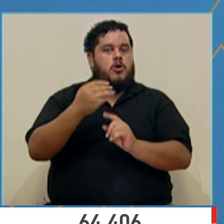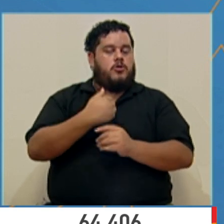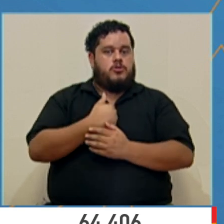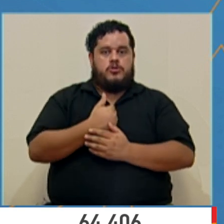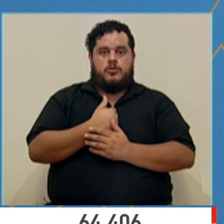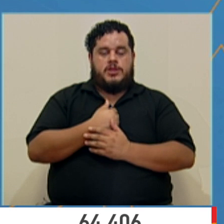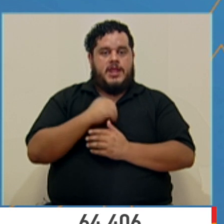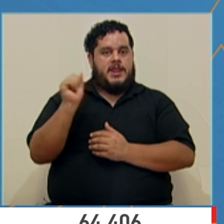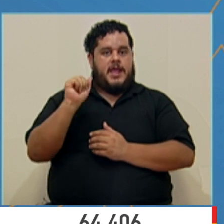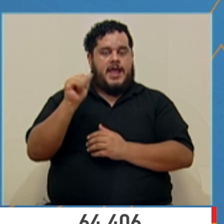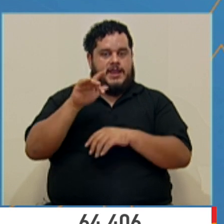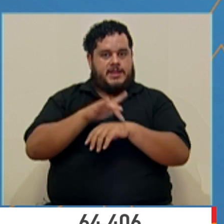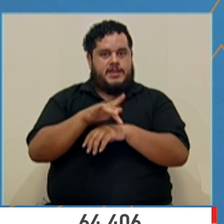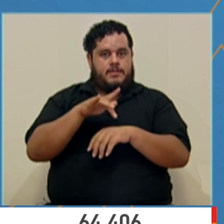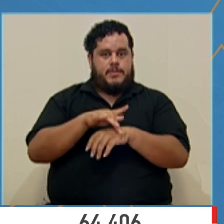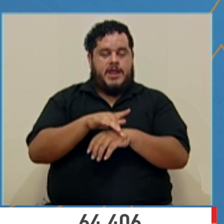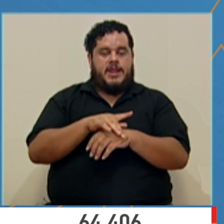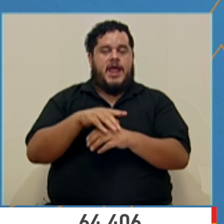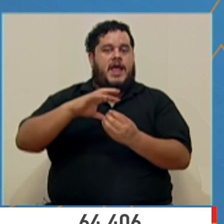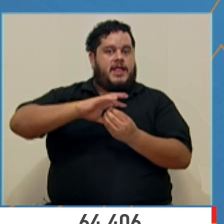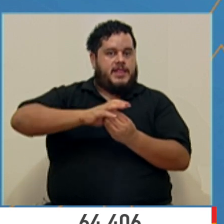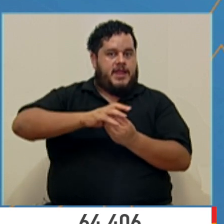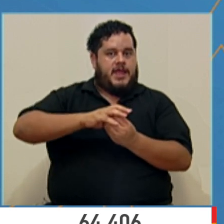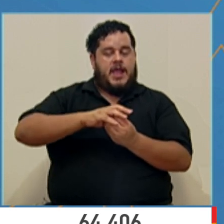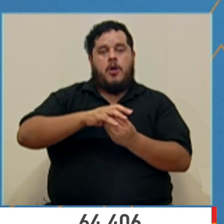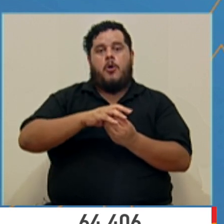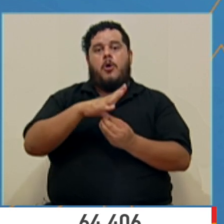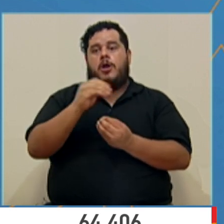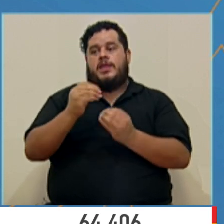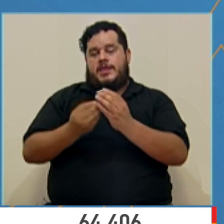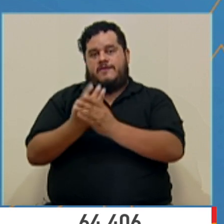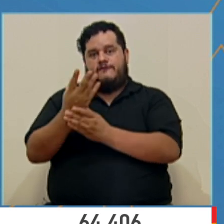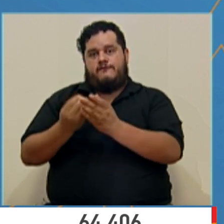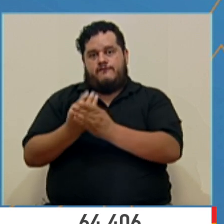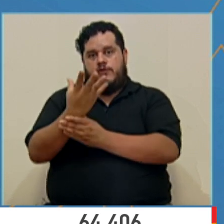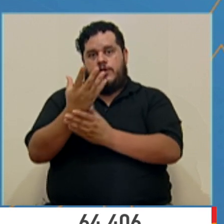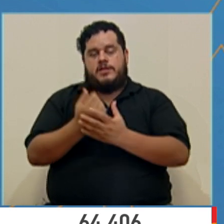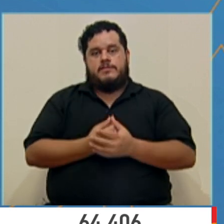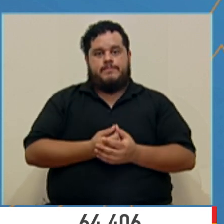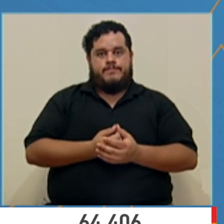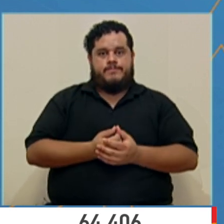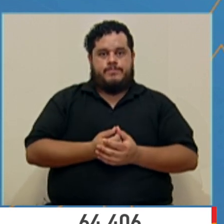presentan alerta temprana Naranjo y Flores.